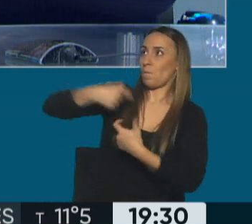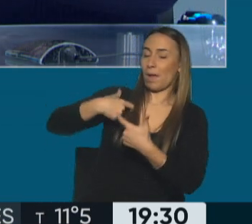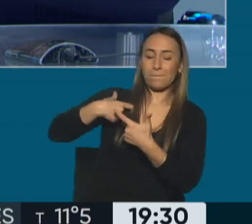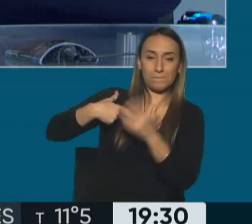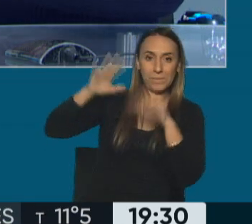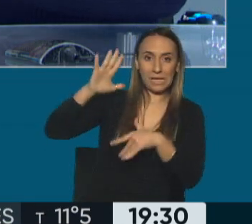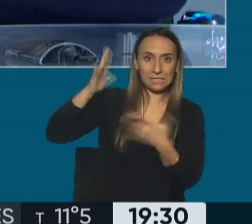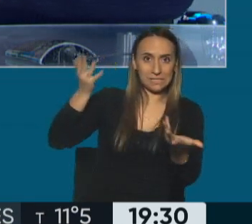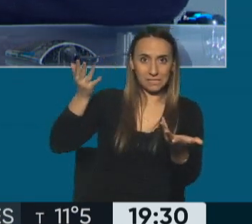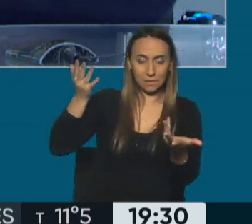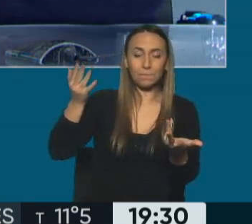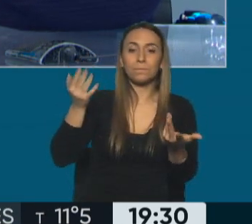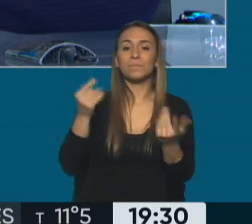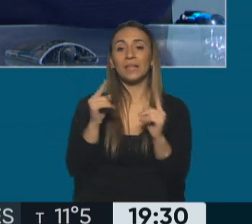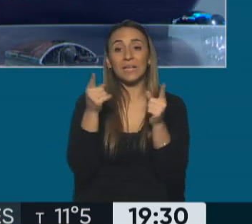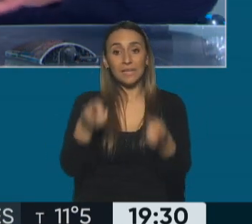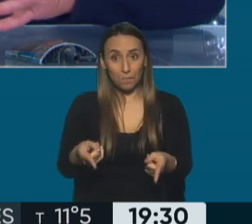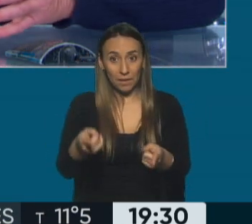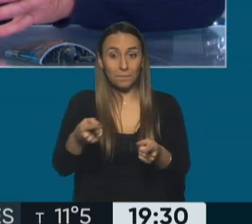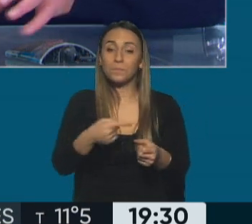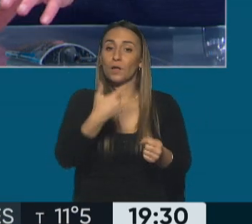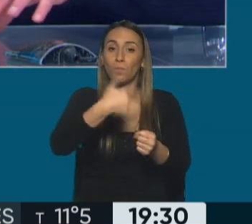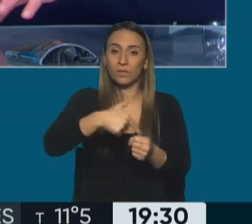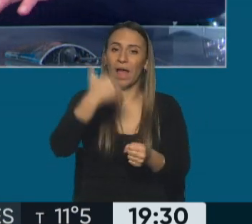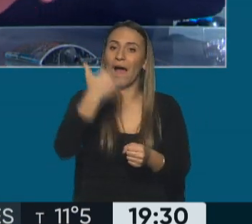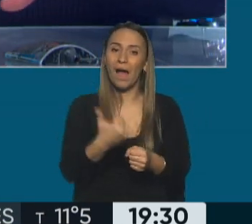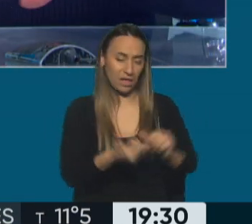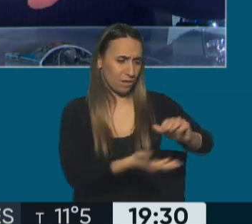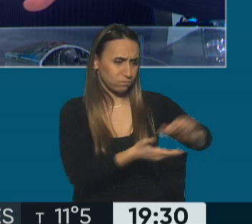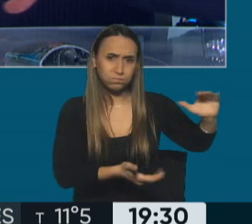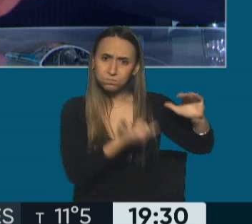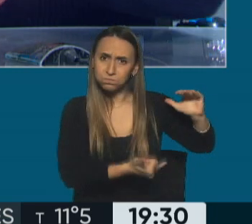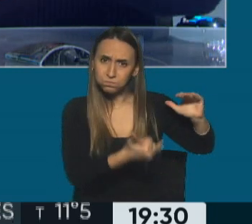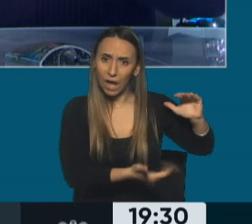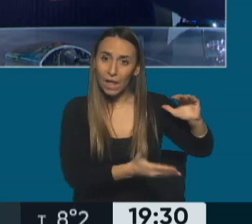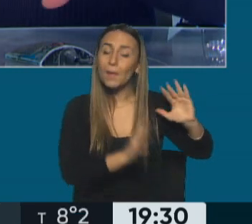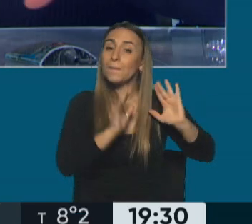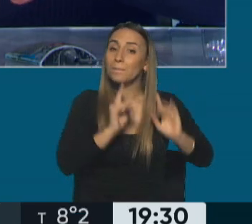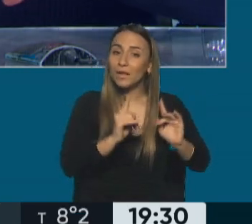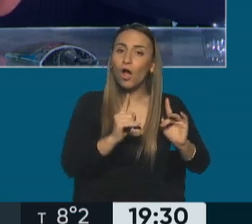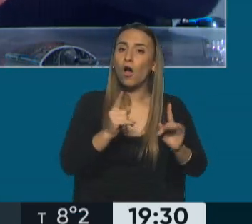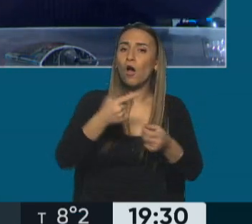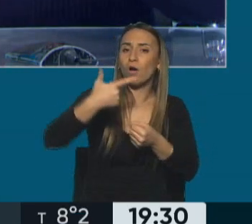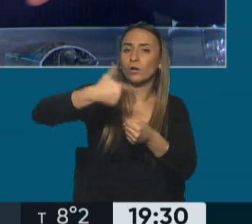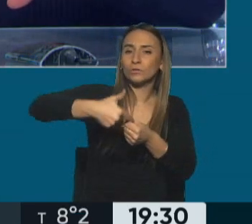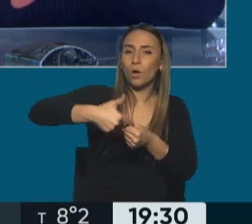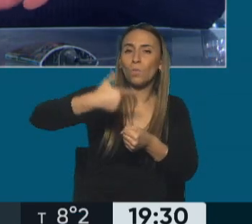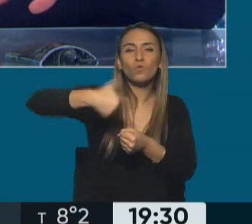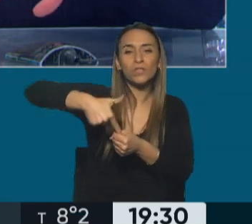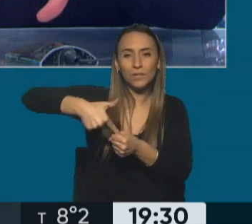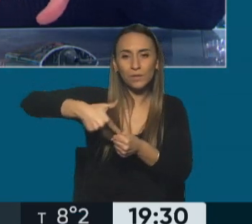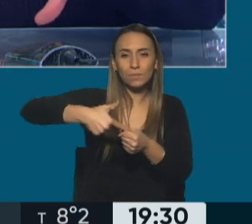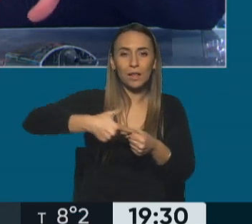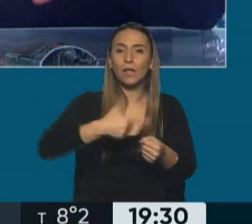tiene, digamos, uno tiene stock y tiene flujo, digamos, pero el flujo de combustibles es un flujo, digamos, que no tiene demasiado stock